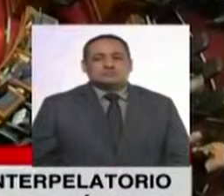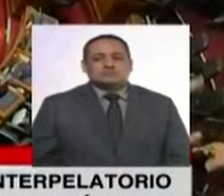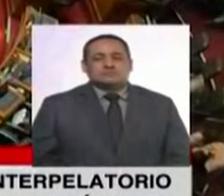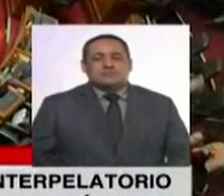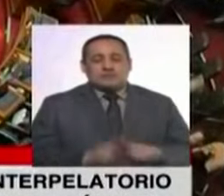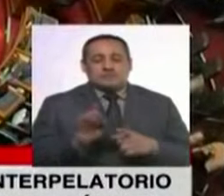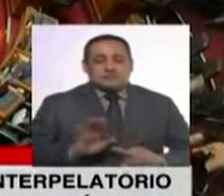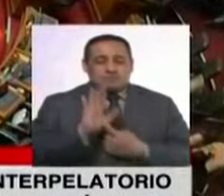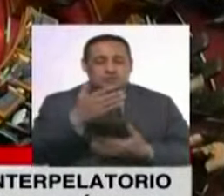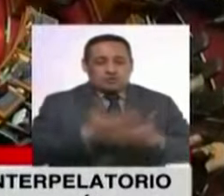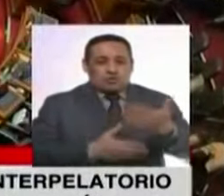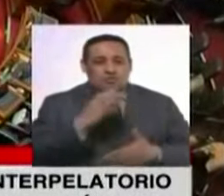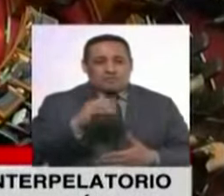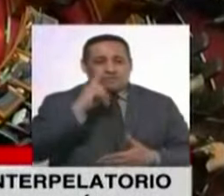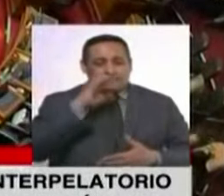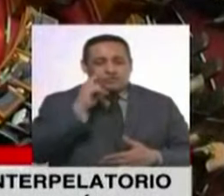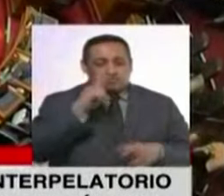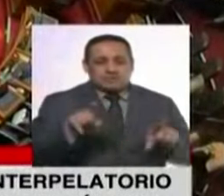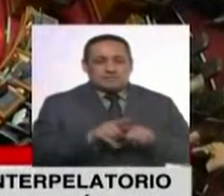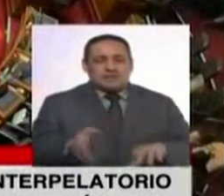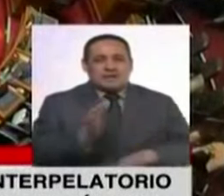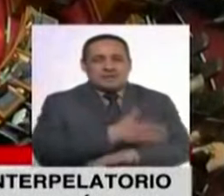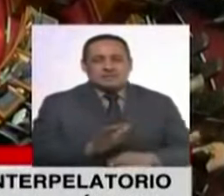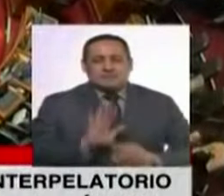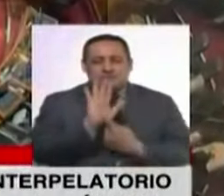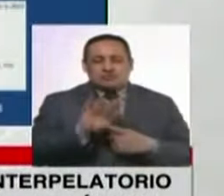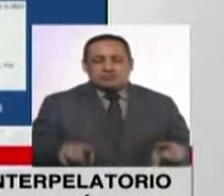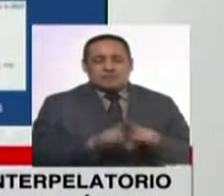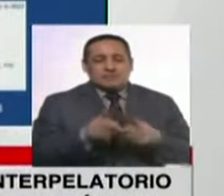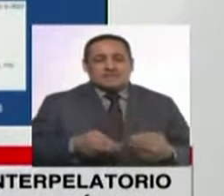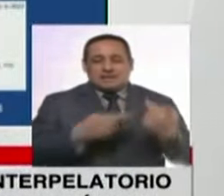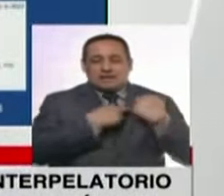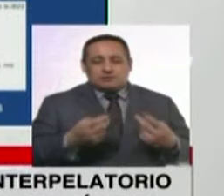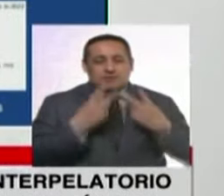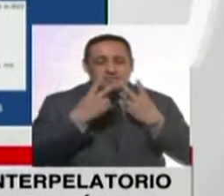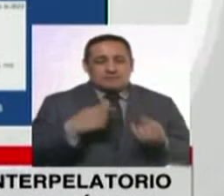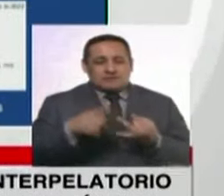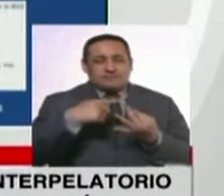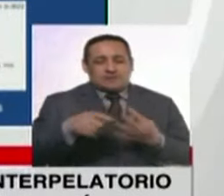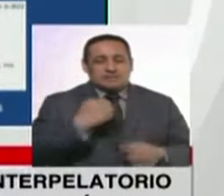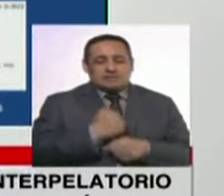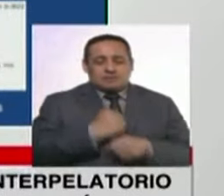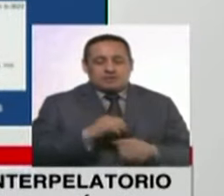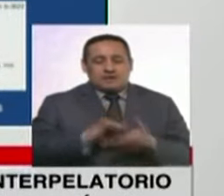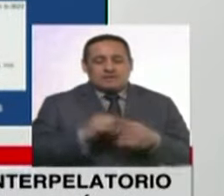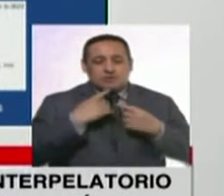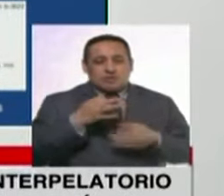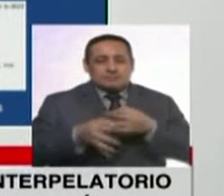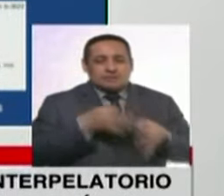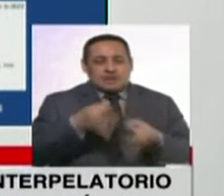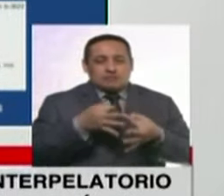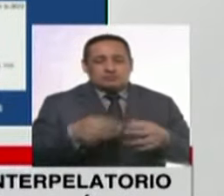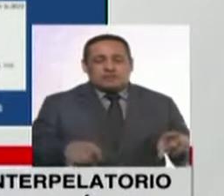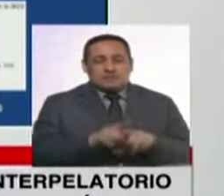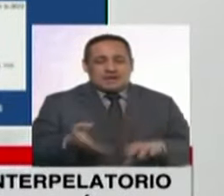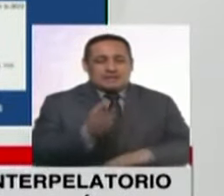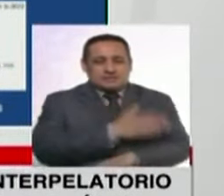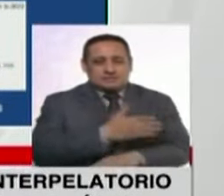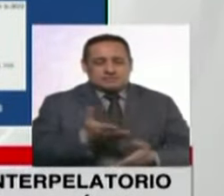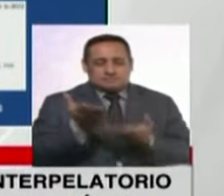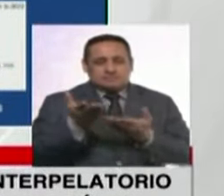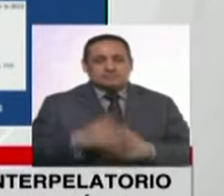se muestra los oficios con que se le ha solicitado se le encargó para las que las tareas que he escrito anteriormente